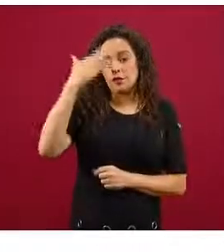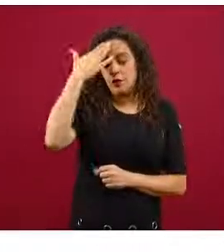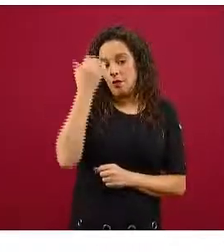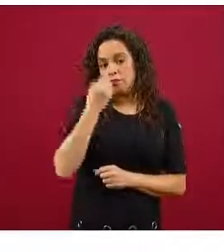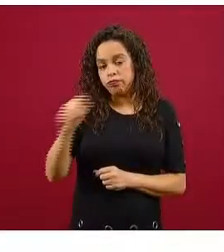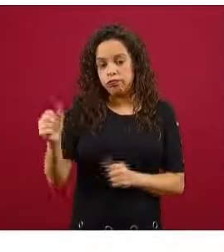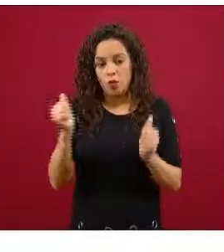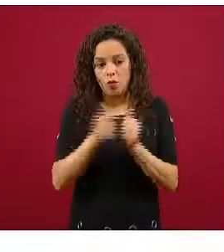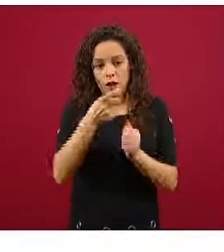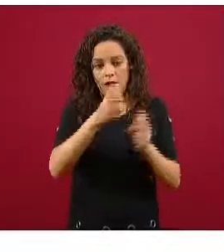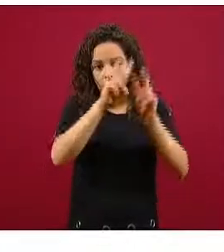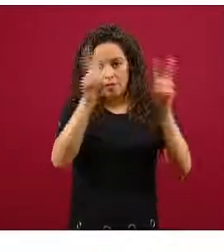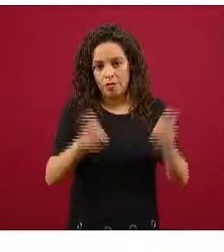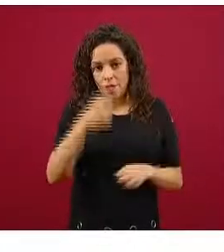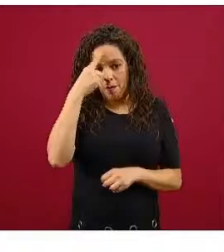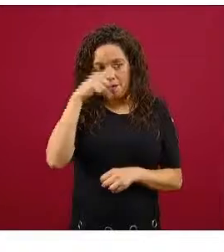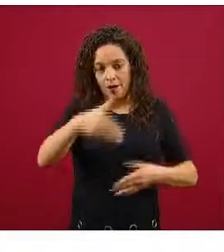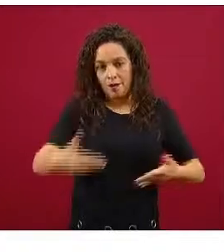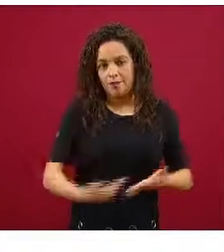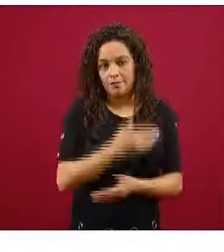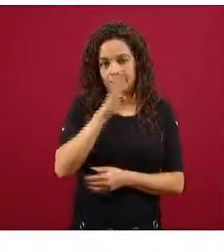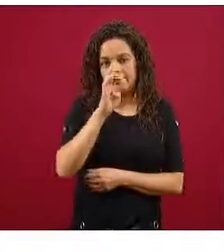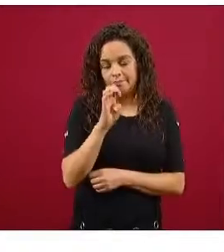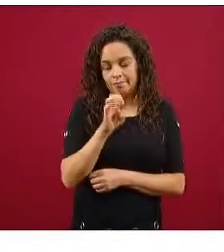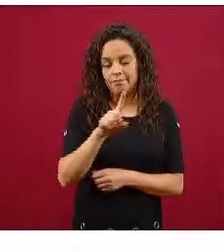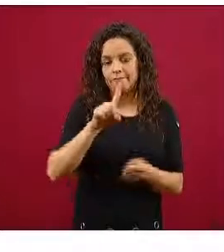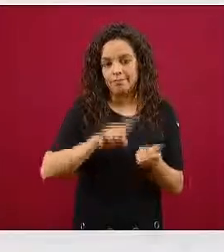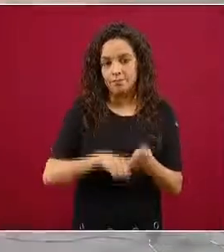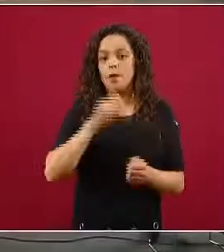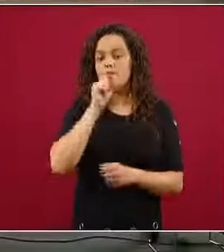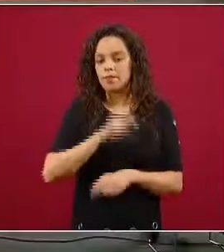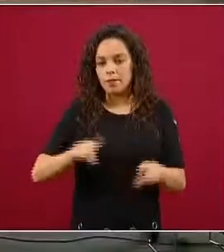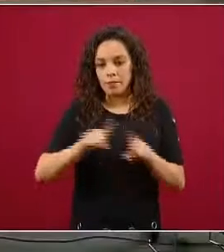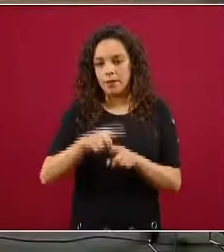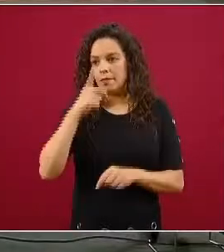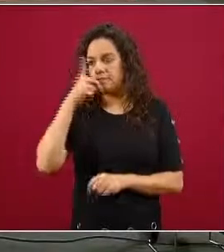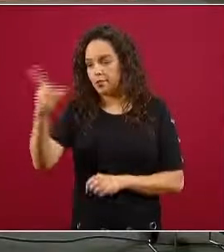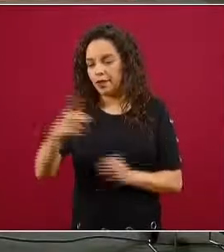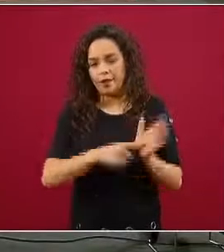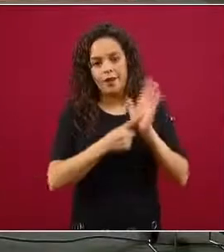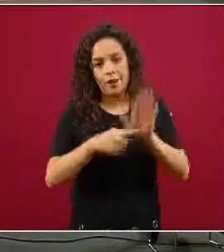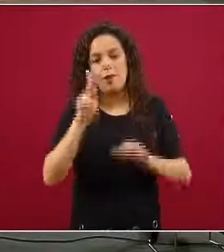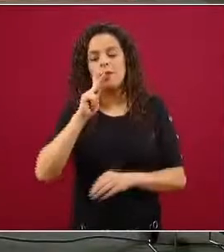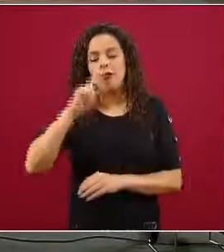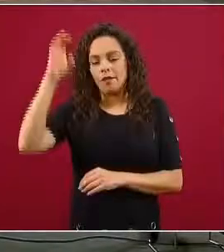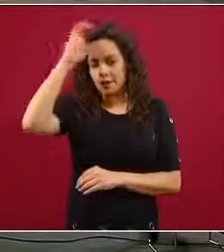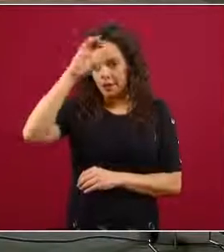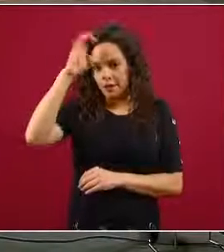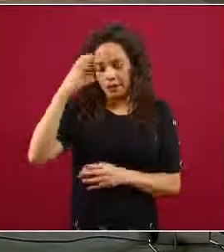provisión de los servicios, como lo dicta también la evidencia científica. La que sigue, por favor.